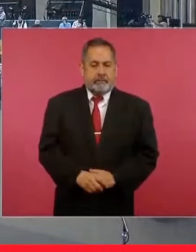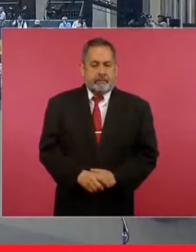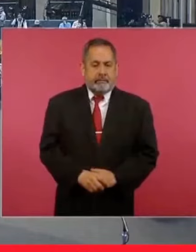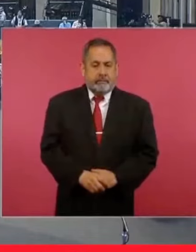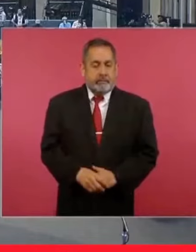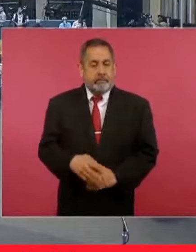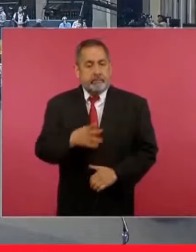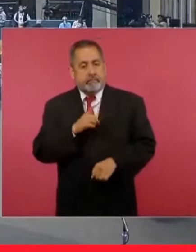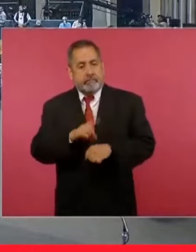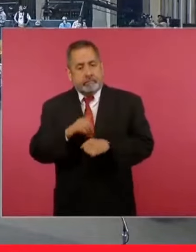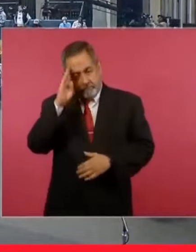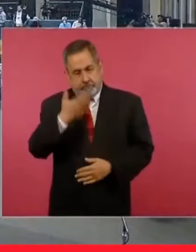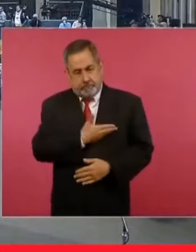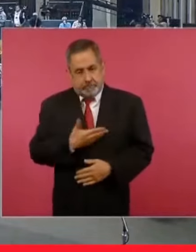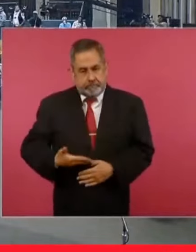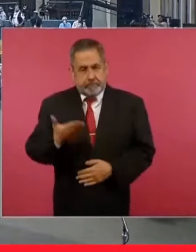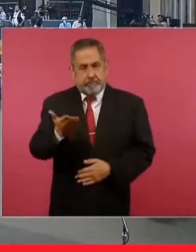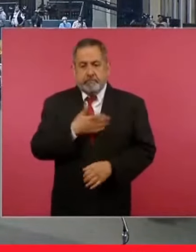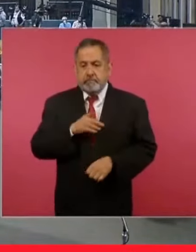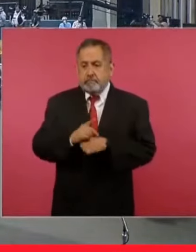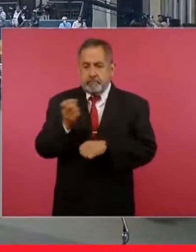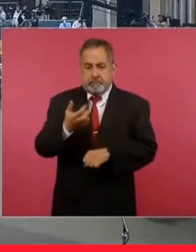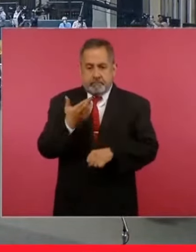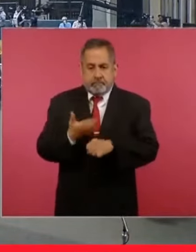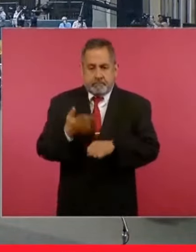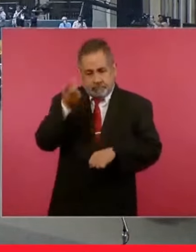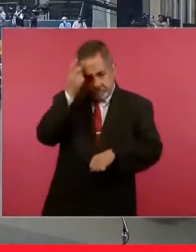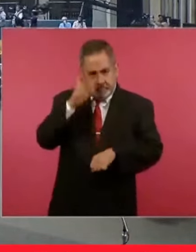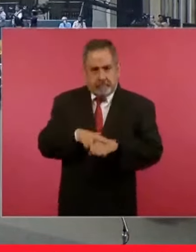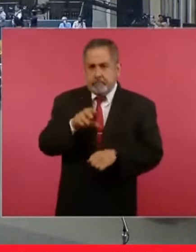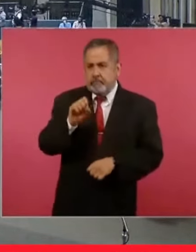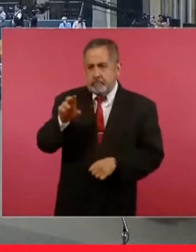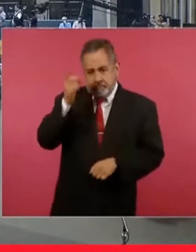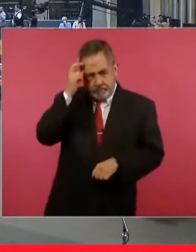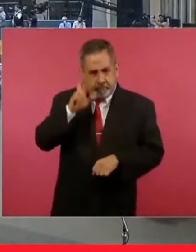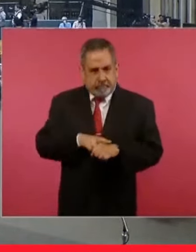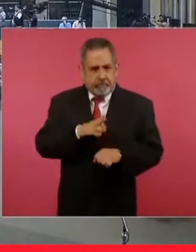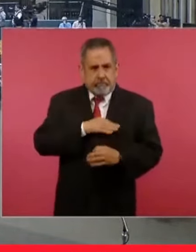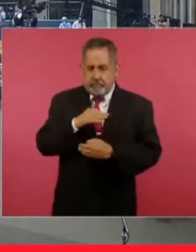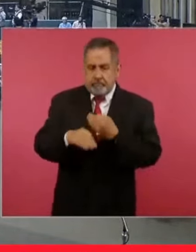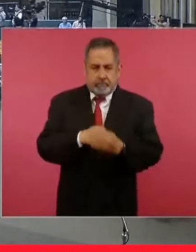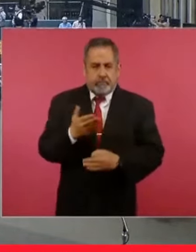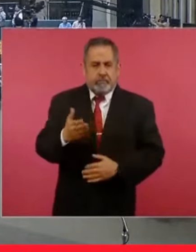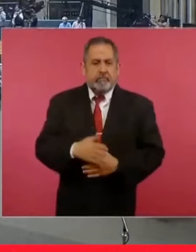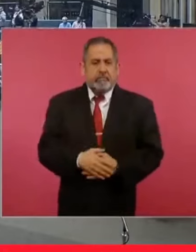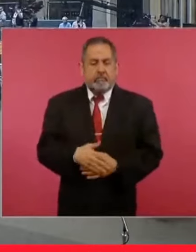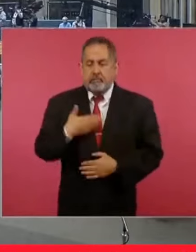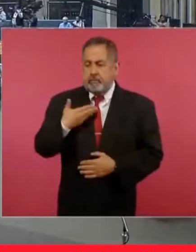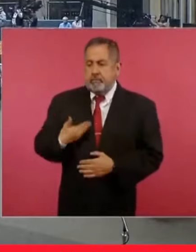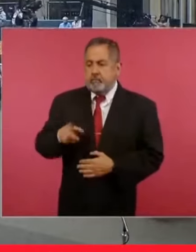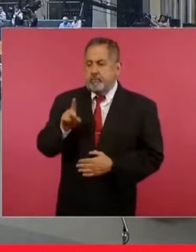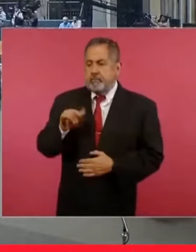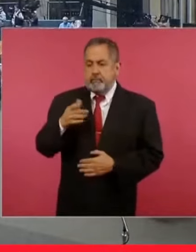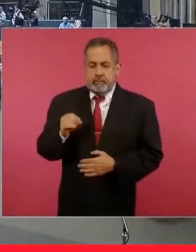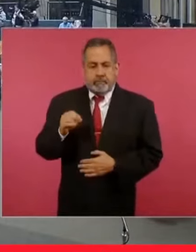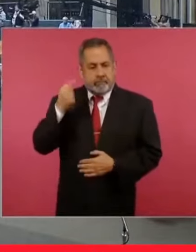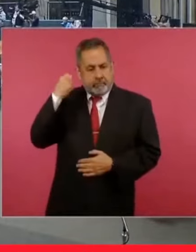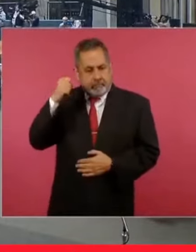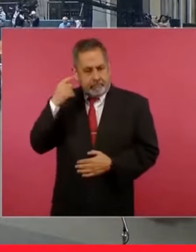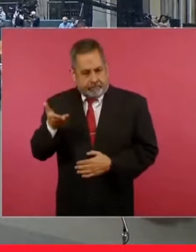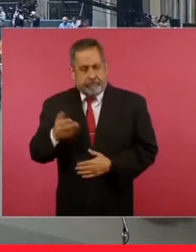Buenos días, señor presidente. Buenos días, secretario, director, subsecretario. Buenos días a todas y a todos. Diego Elías Cedillo, el sistema informativo de todas, Codire presente.